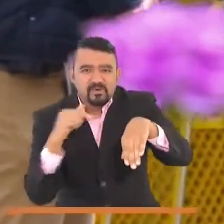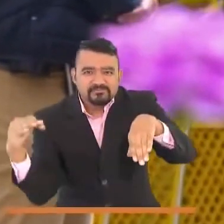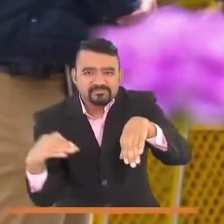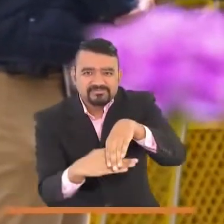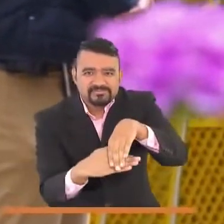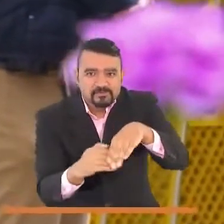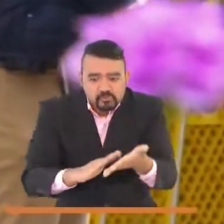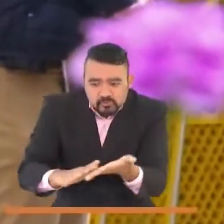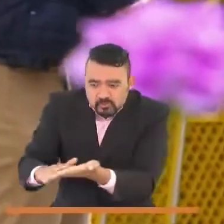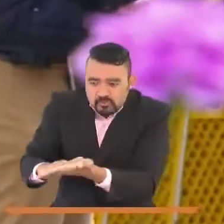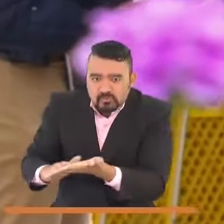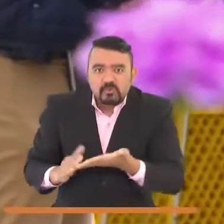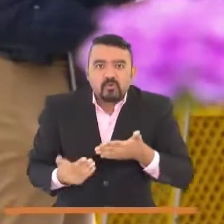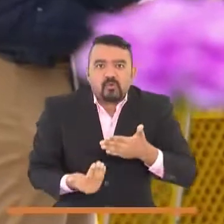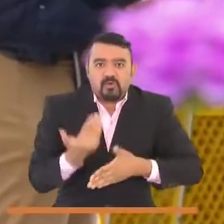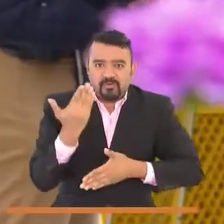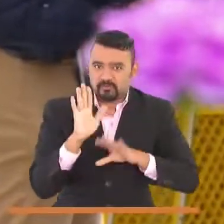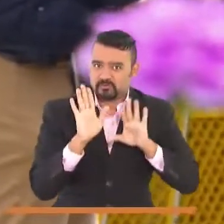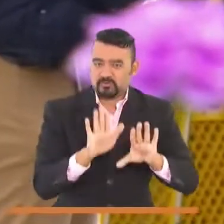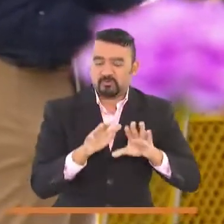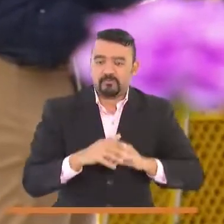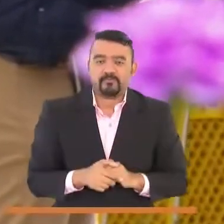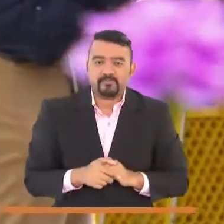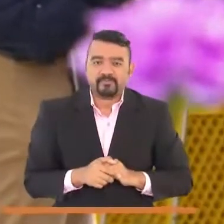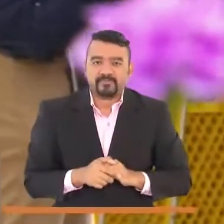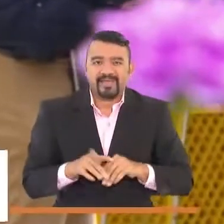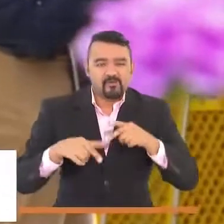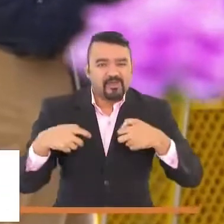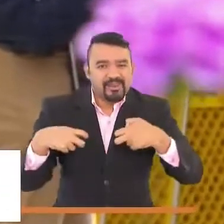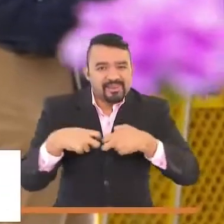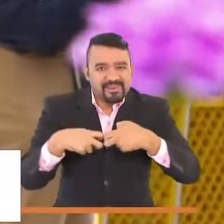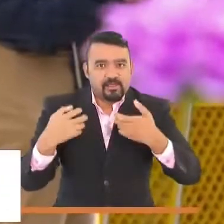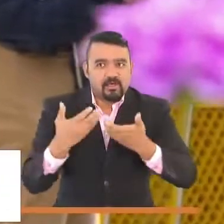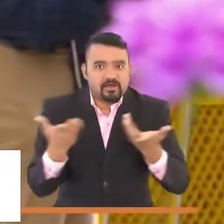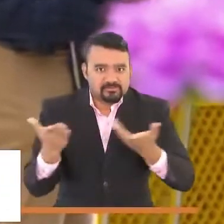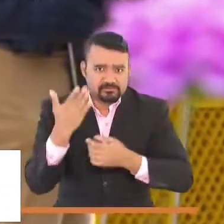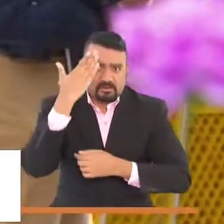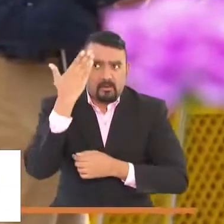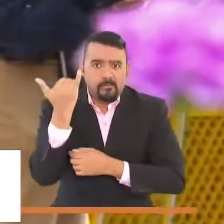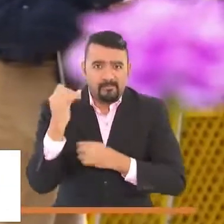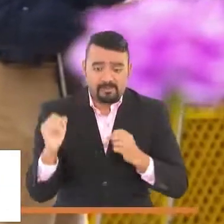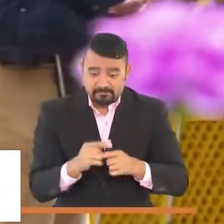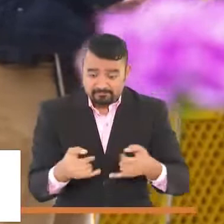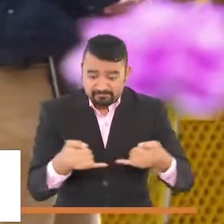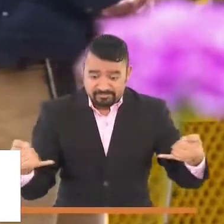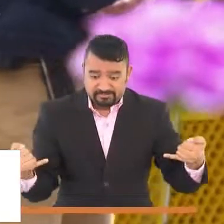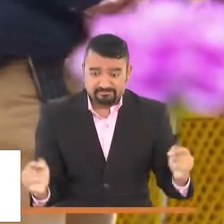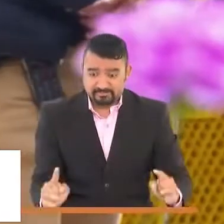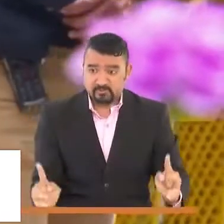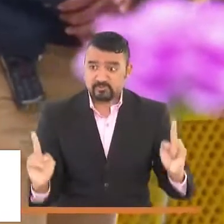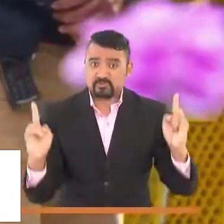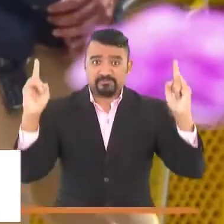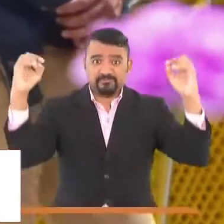y se colocó subterráneo también todas las redes de eléctricas para el alumbrado LED. Importante